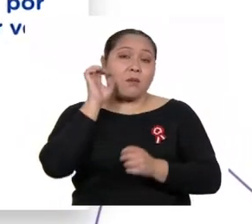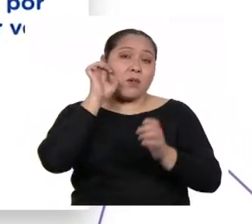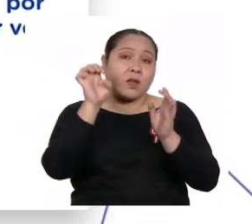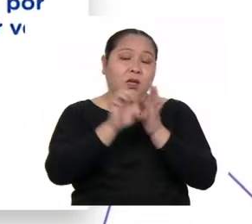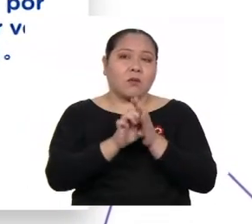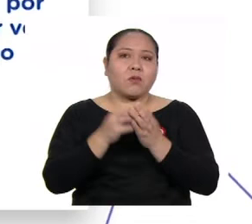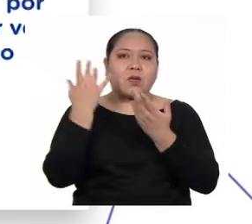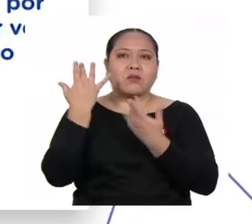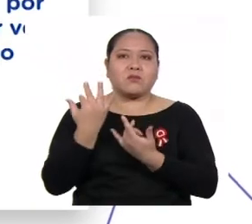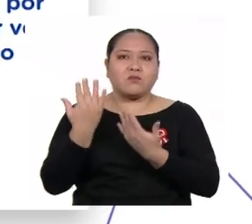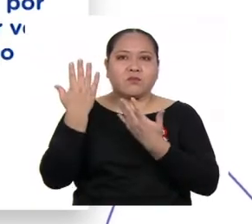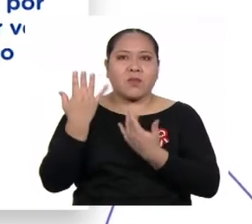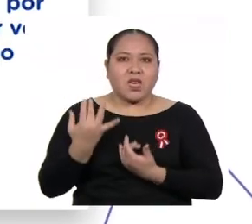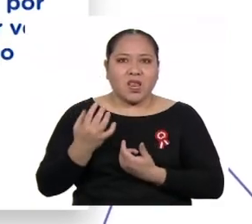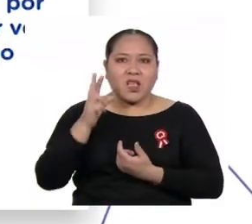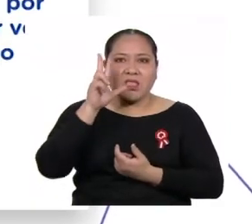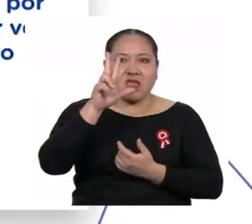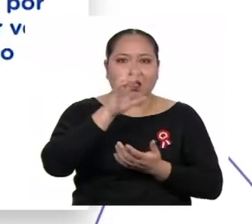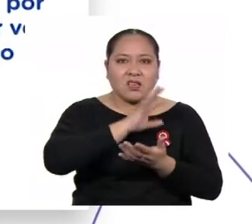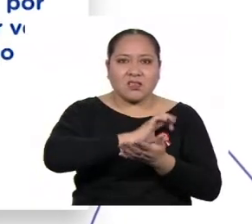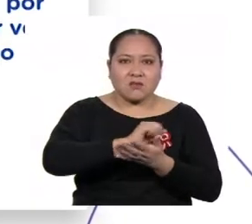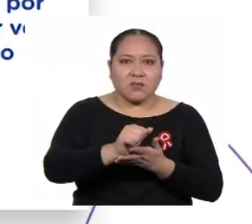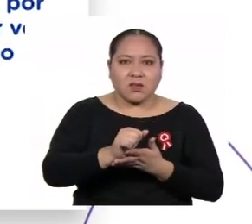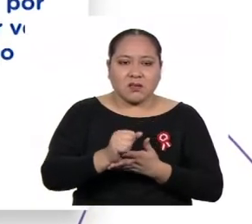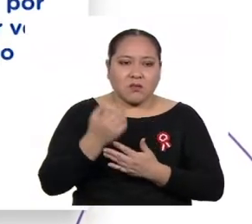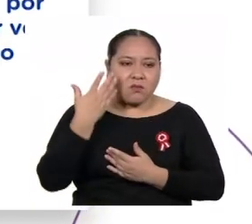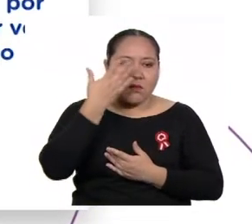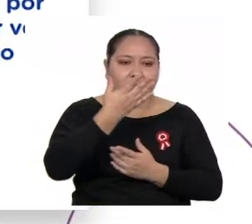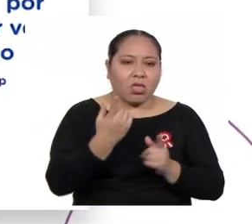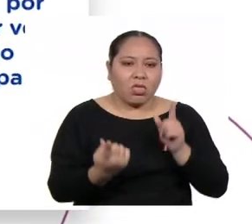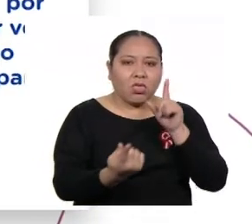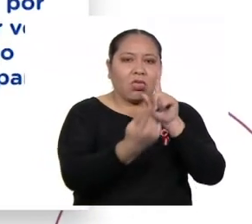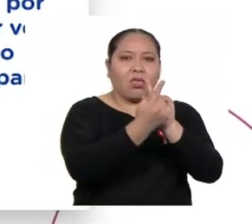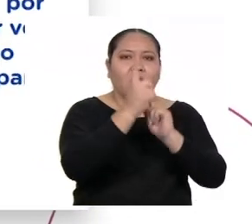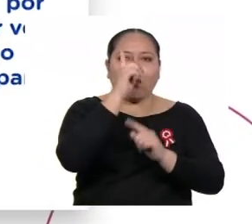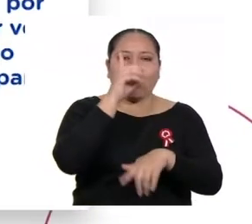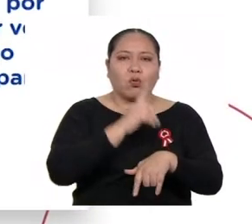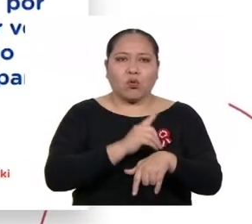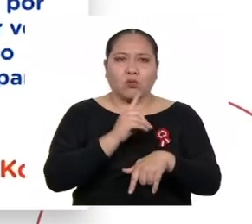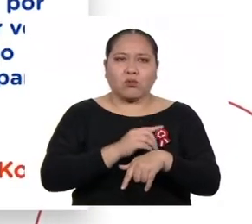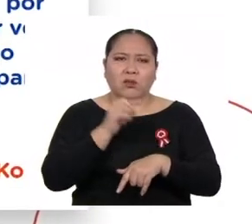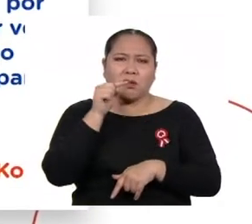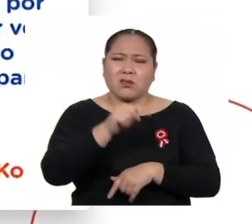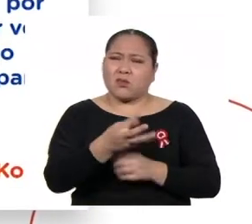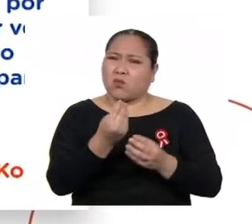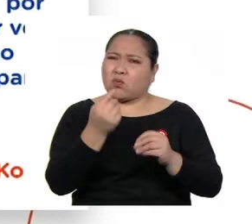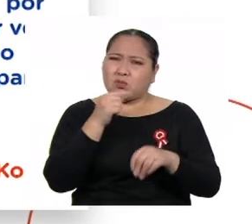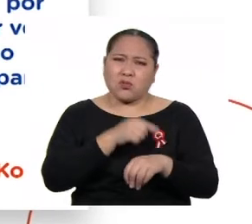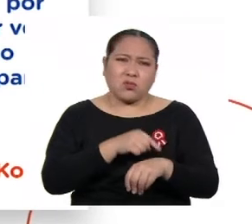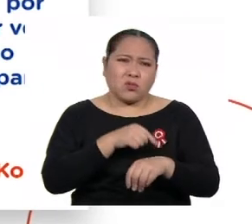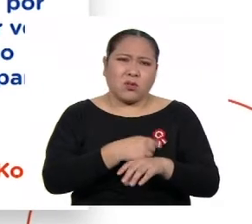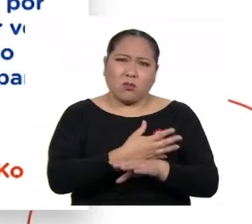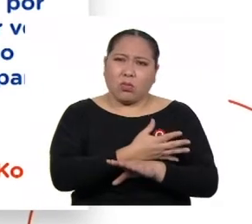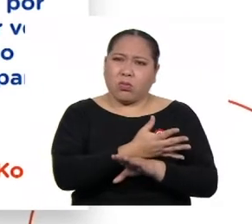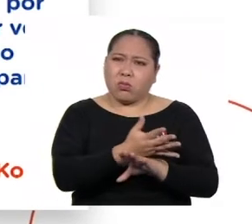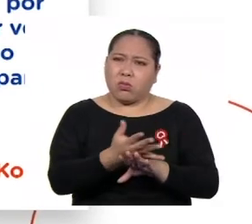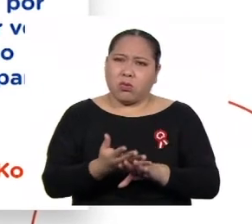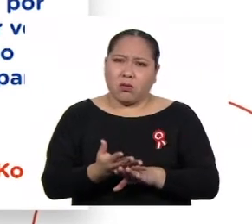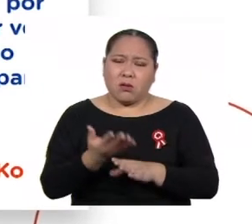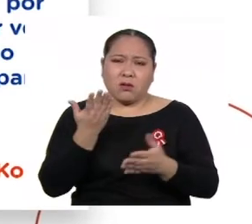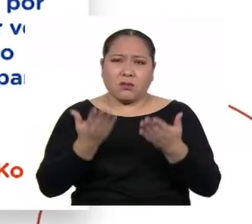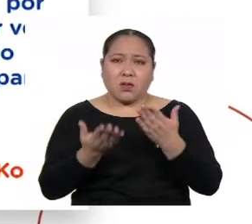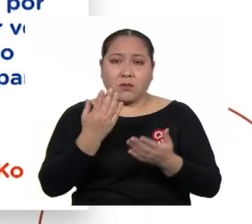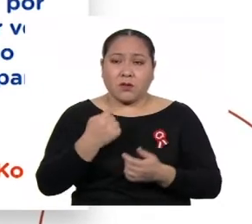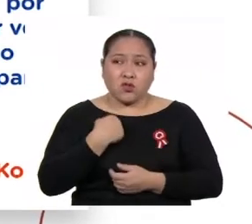veces espera hasta 3 meses para poder ver a un doctor. Eso es mucho tiempo y seguro que no le